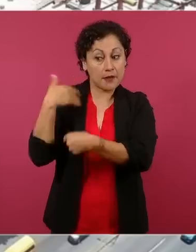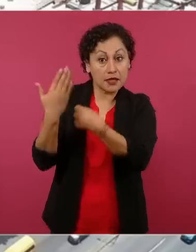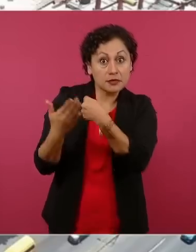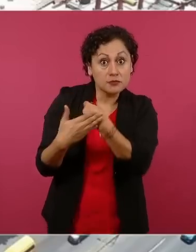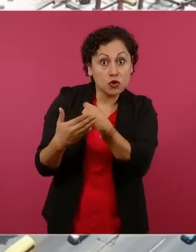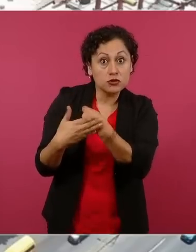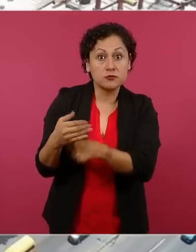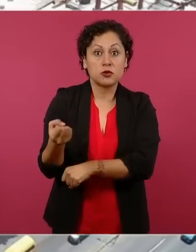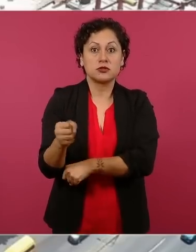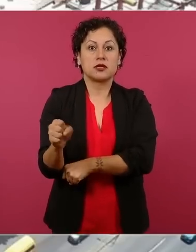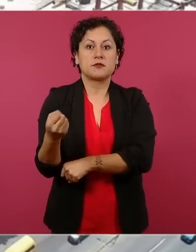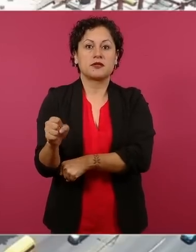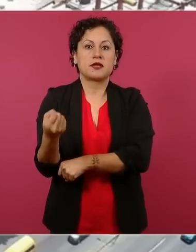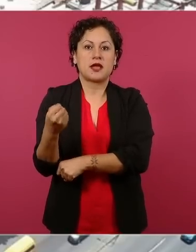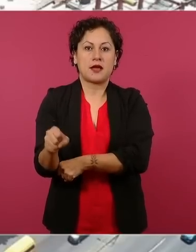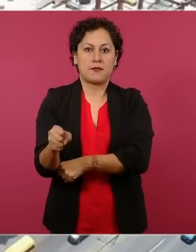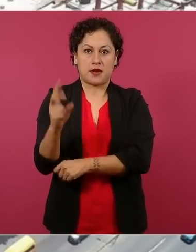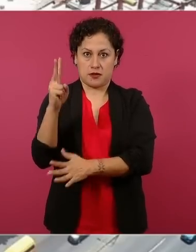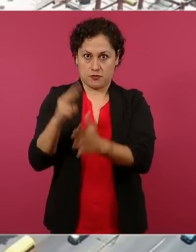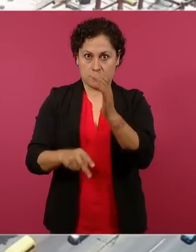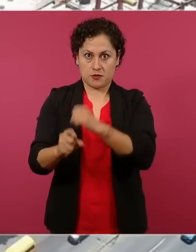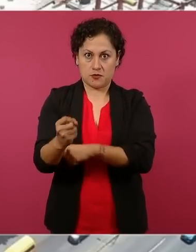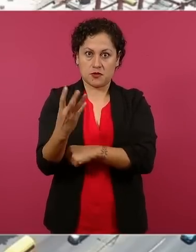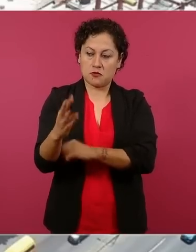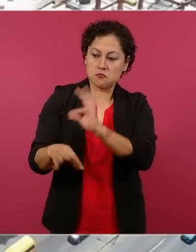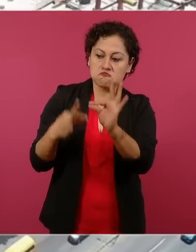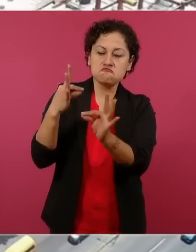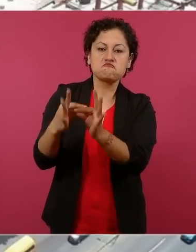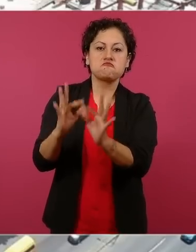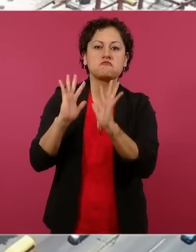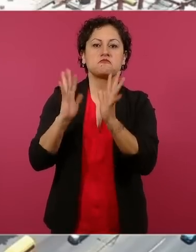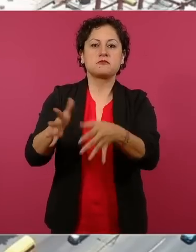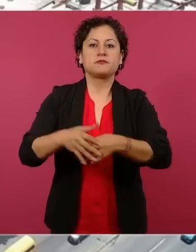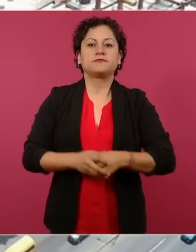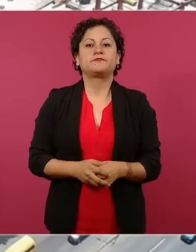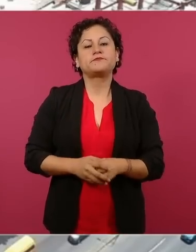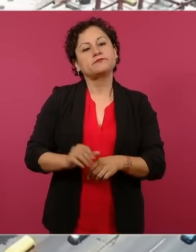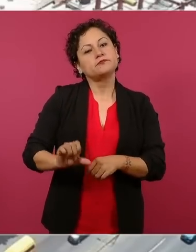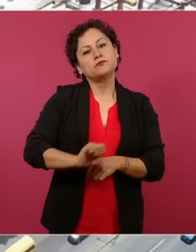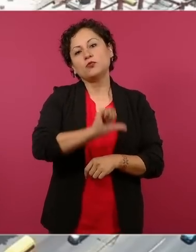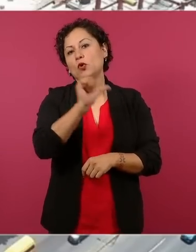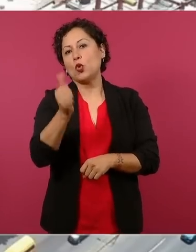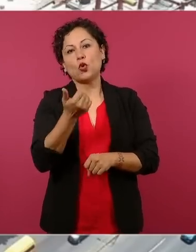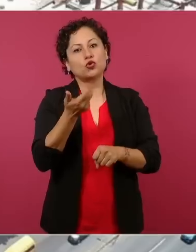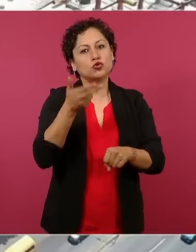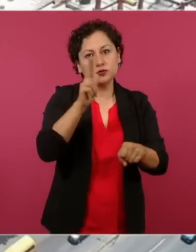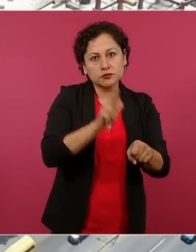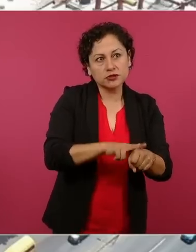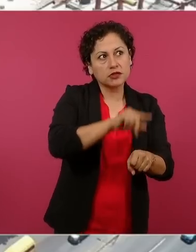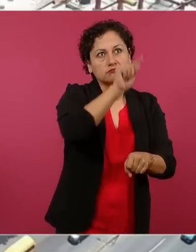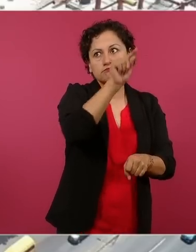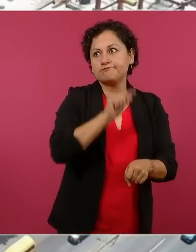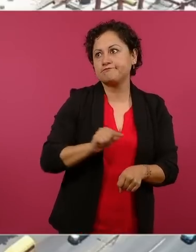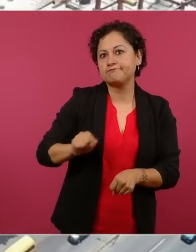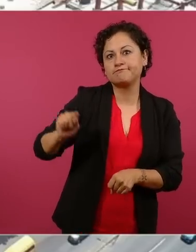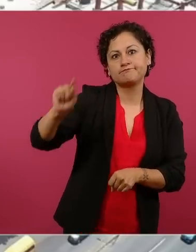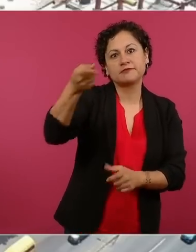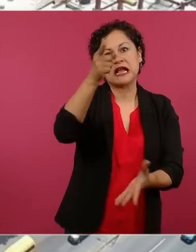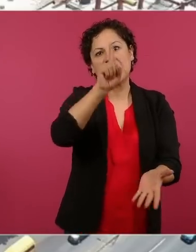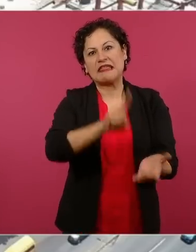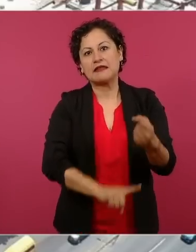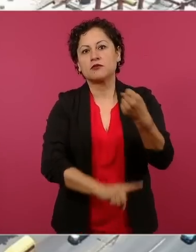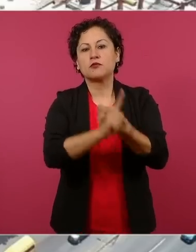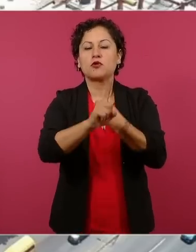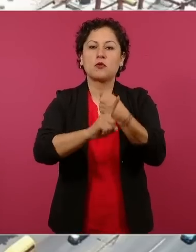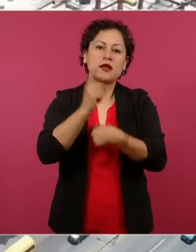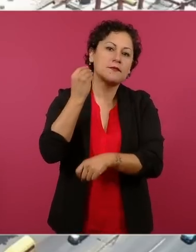en septiembre de este año. También se pusieron a andar muchos otros hospitales que tenían problemas jurídicos, como el de Coajimalpa,